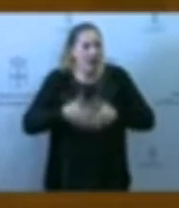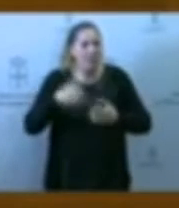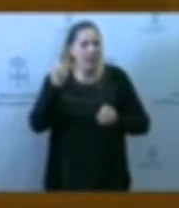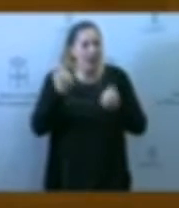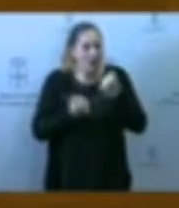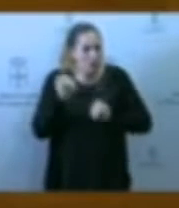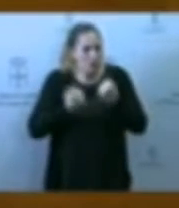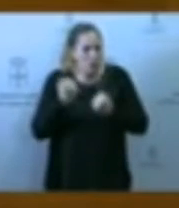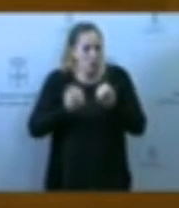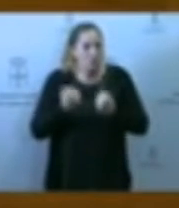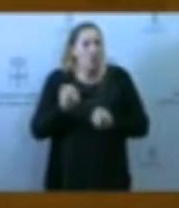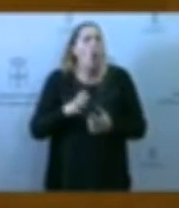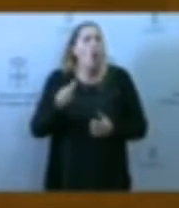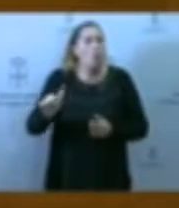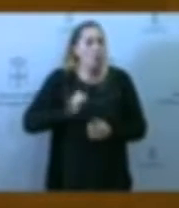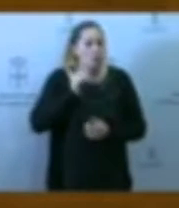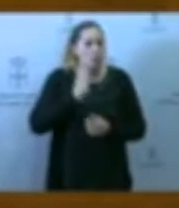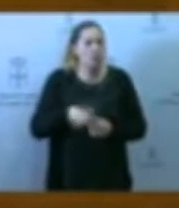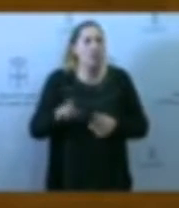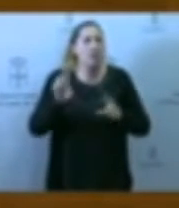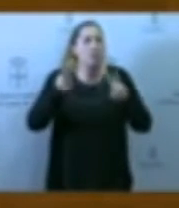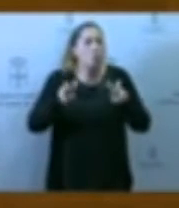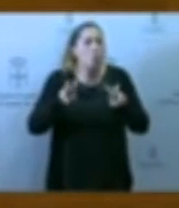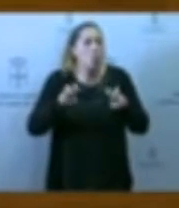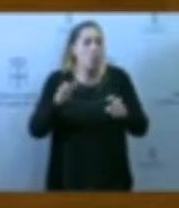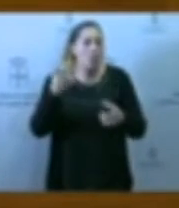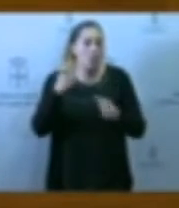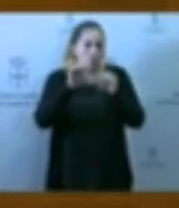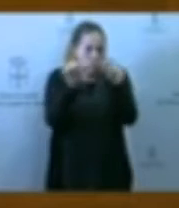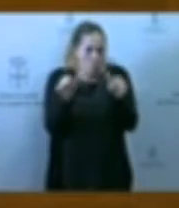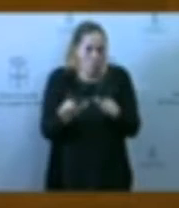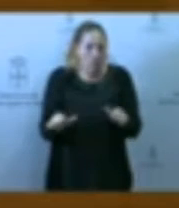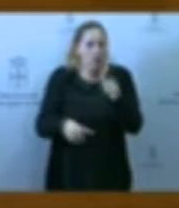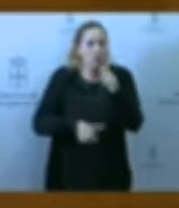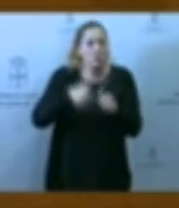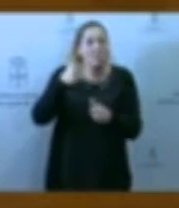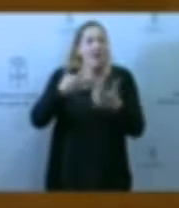oportunidades de adjudicaciones de nuevos modelos y con ello que la industria se debilite.